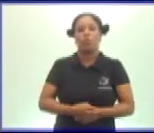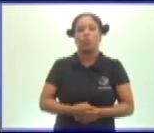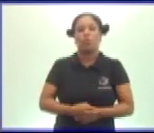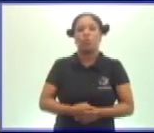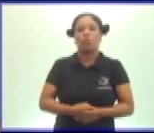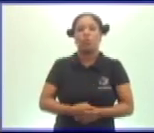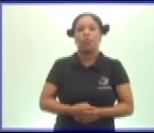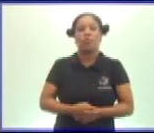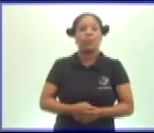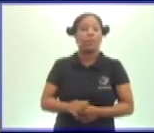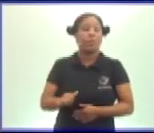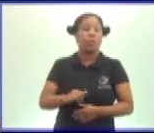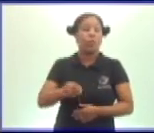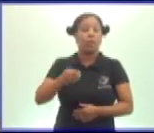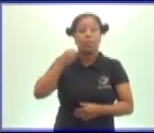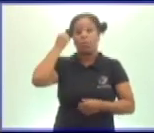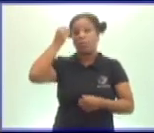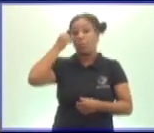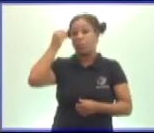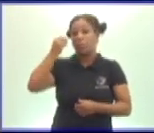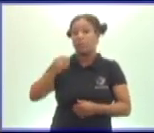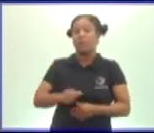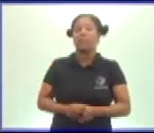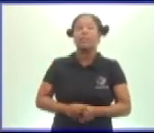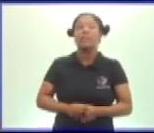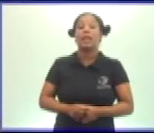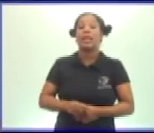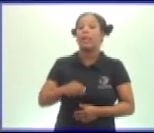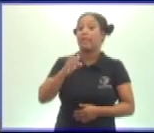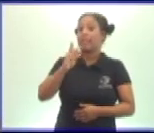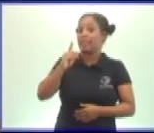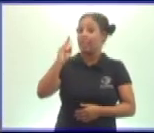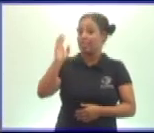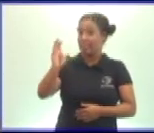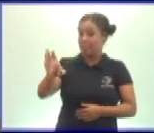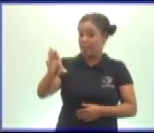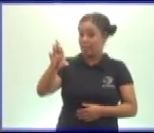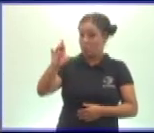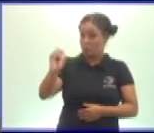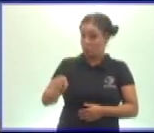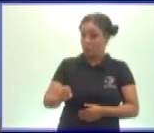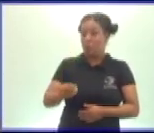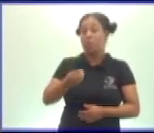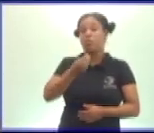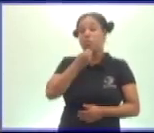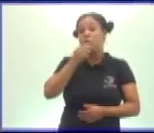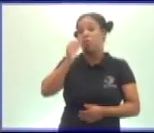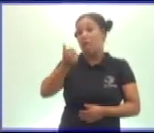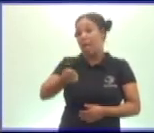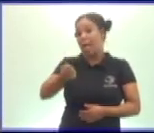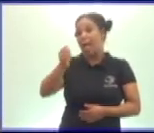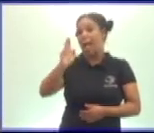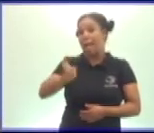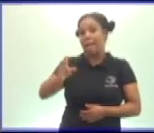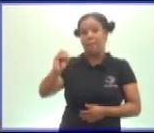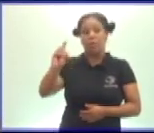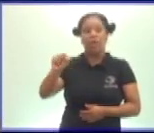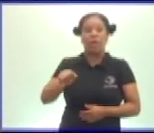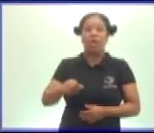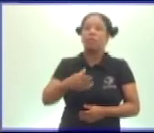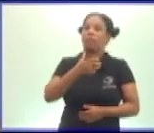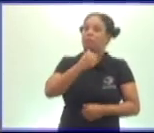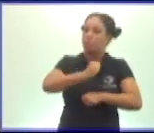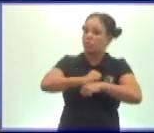pensar en el dibromo, que es apolar, y el benceno, que los dos son de estructuras semejantes, es decir, los dos son apolares, por tanto,